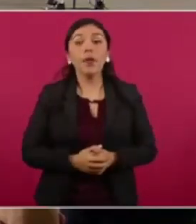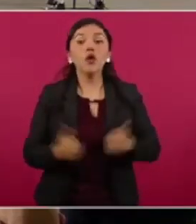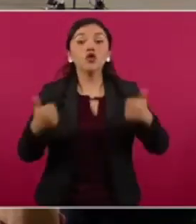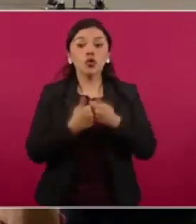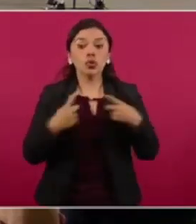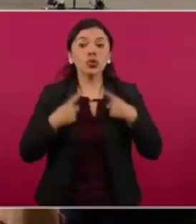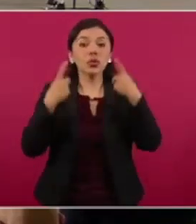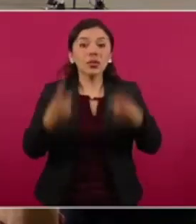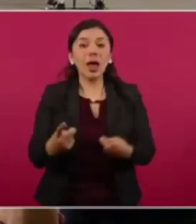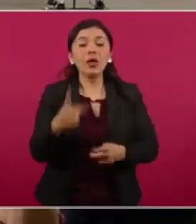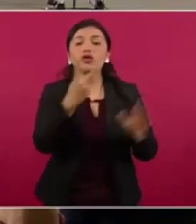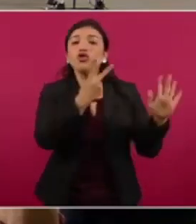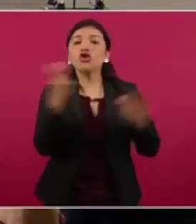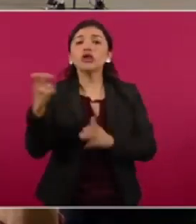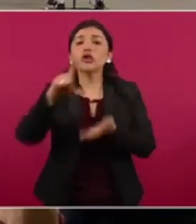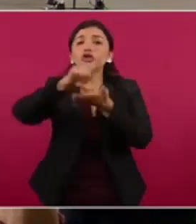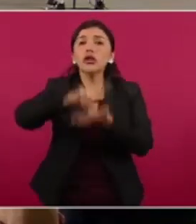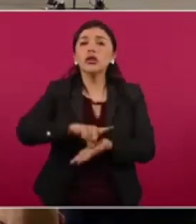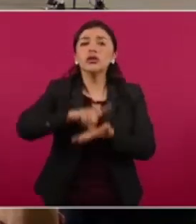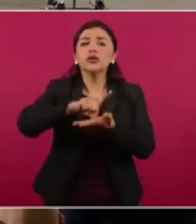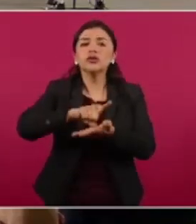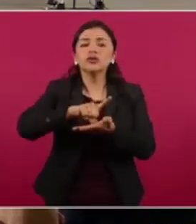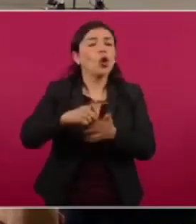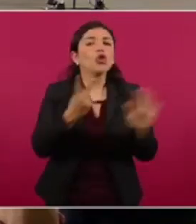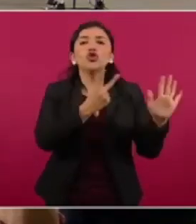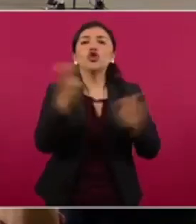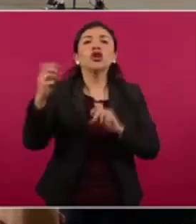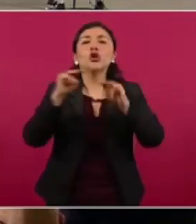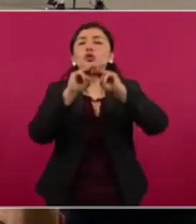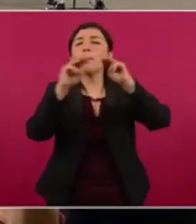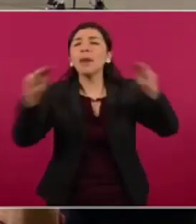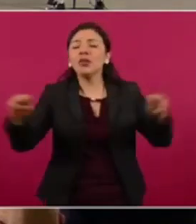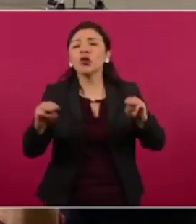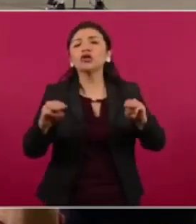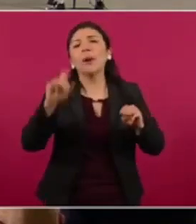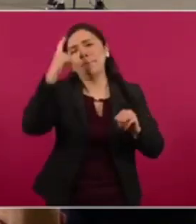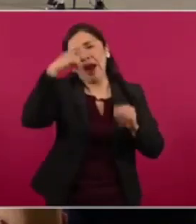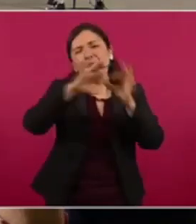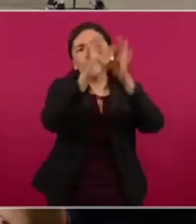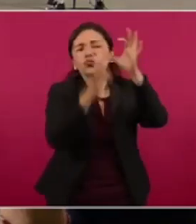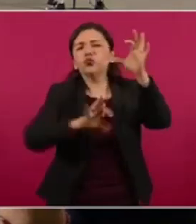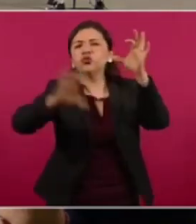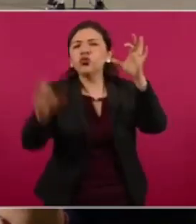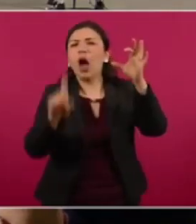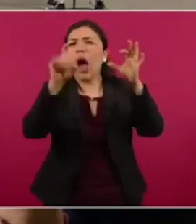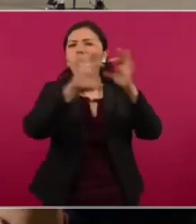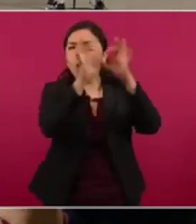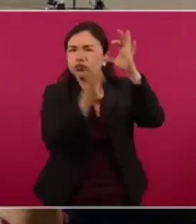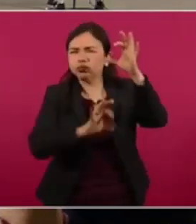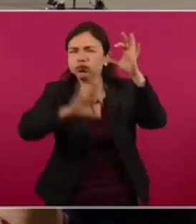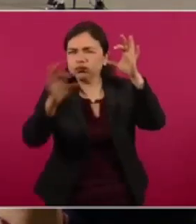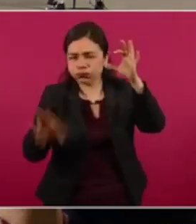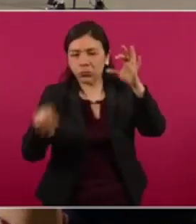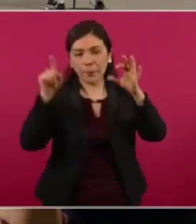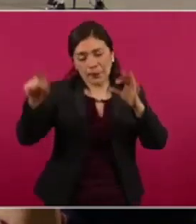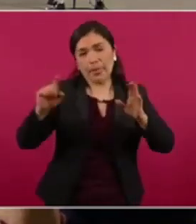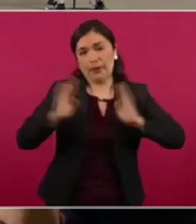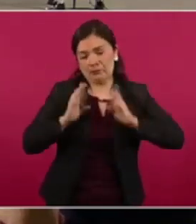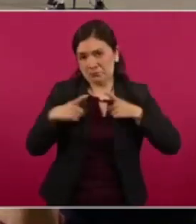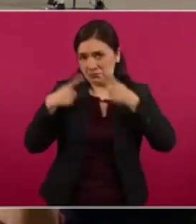proporcionó 200 metros de manguera por parte de Protección Civil Nacional